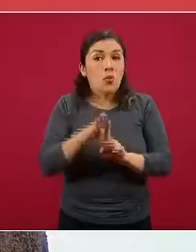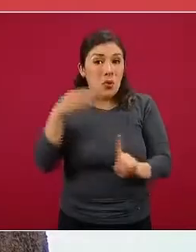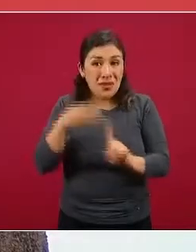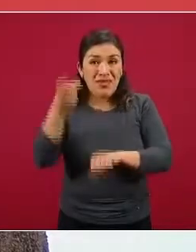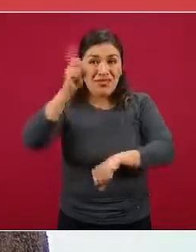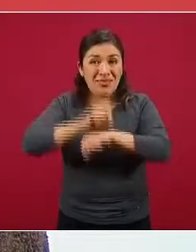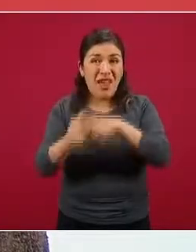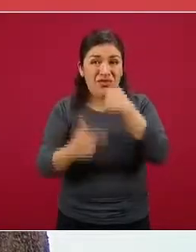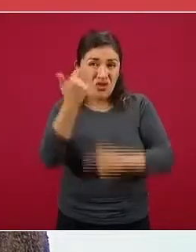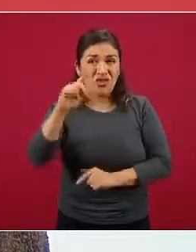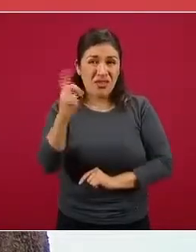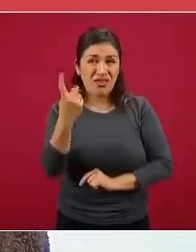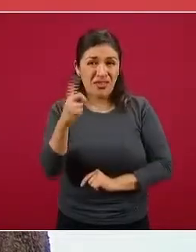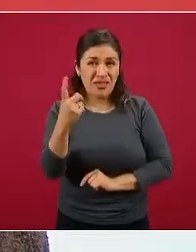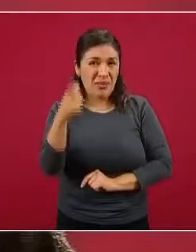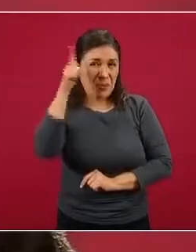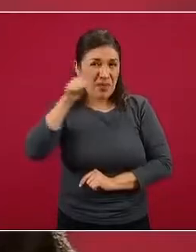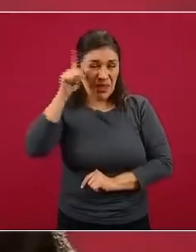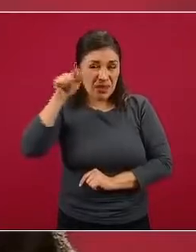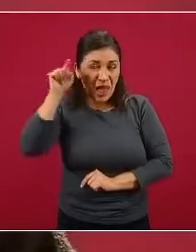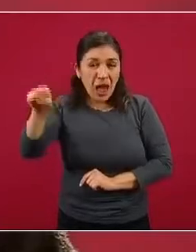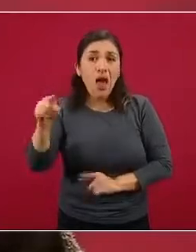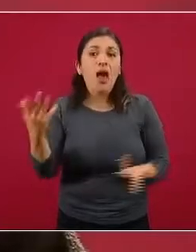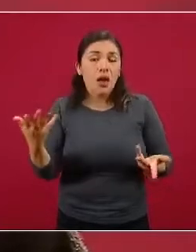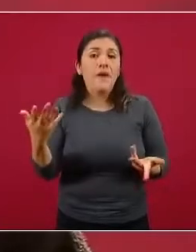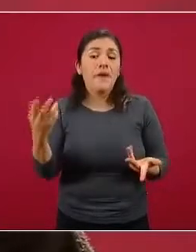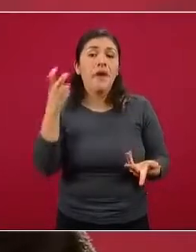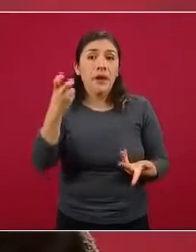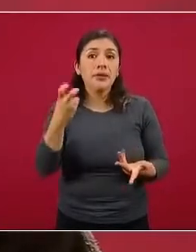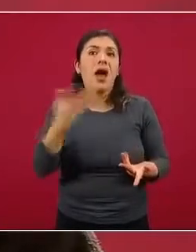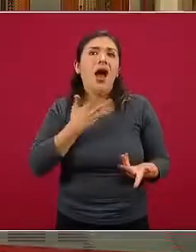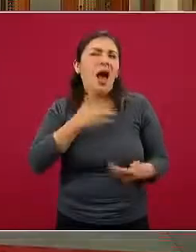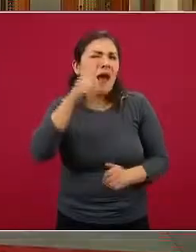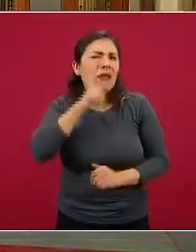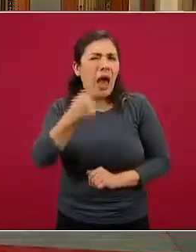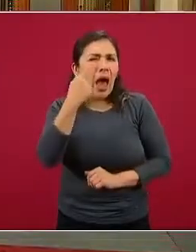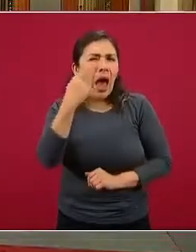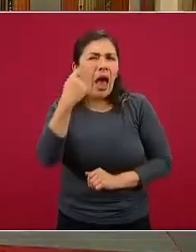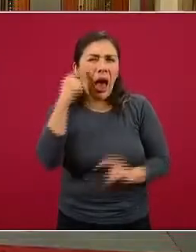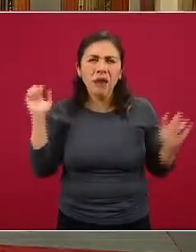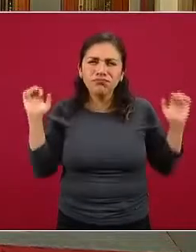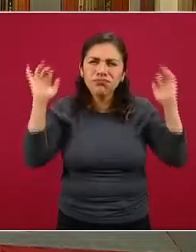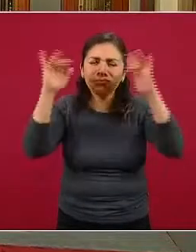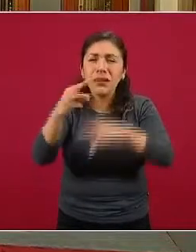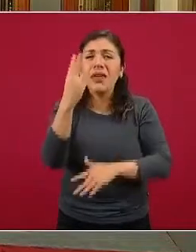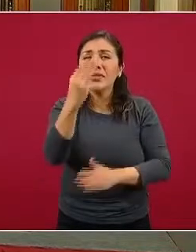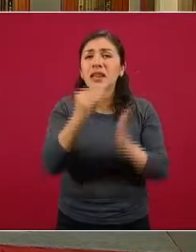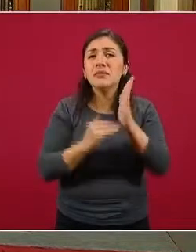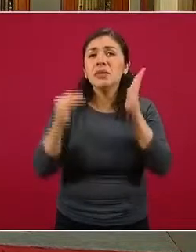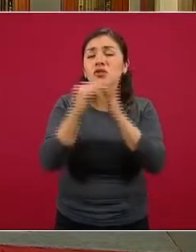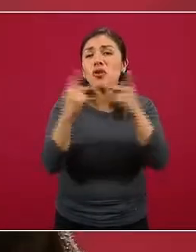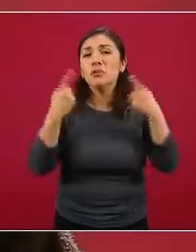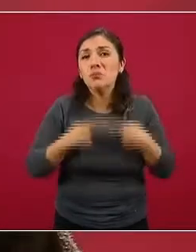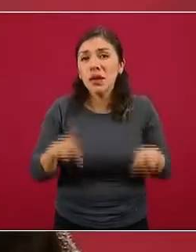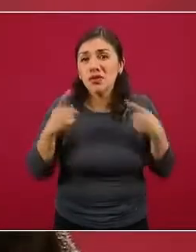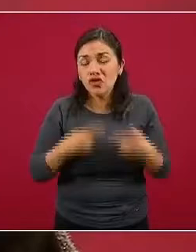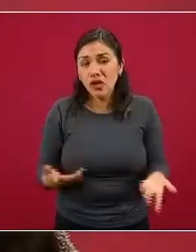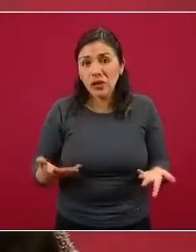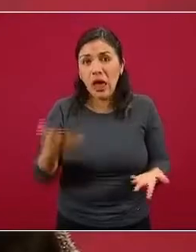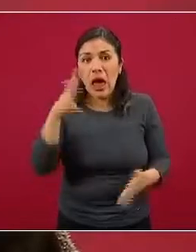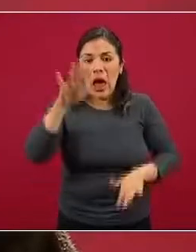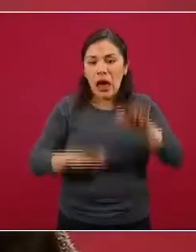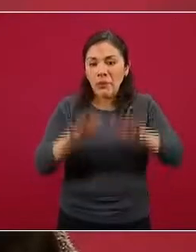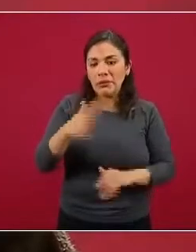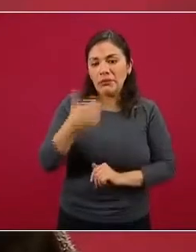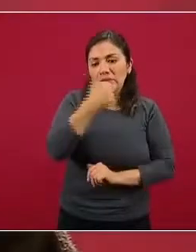de la celebración del 12 de diciembre, ahí concurren tradicionalmente 3 millones de personas y se estima que hasta